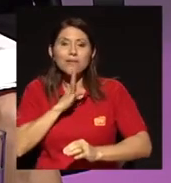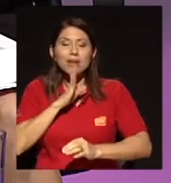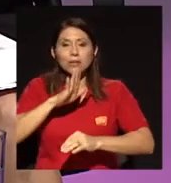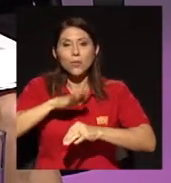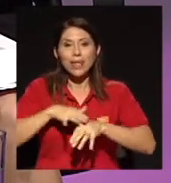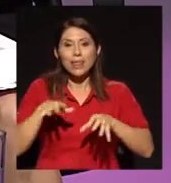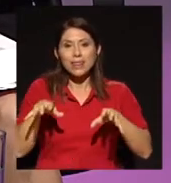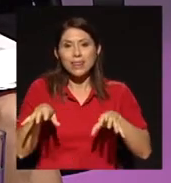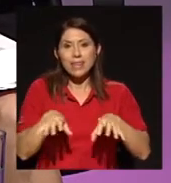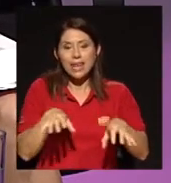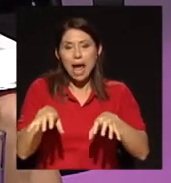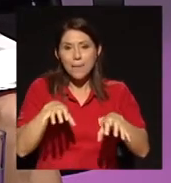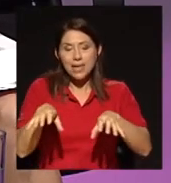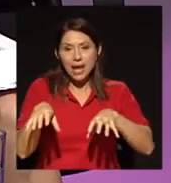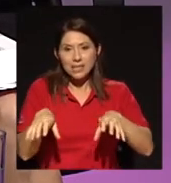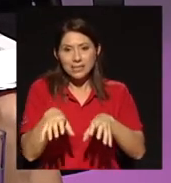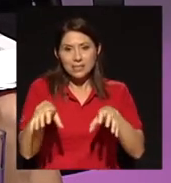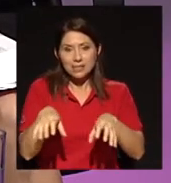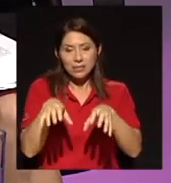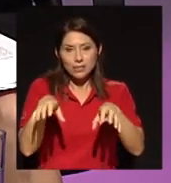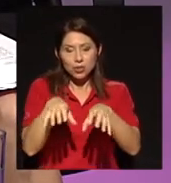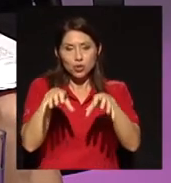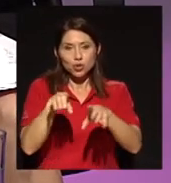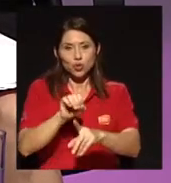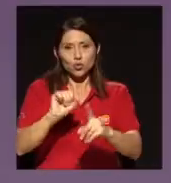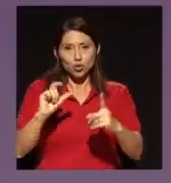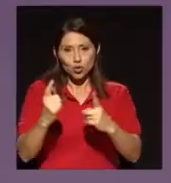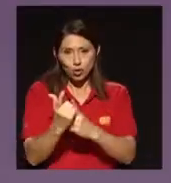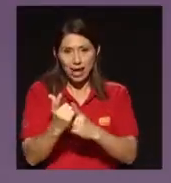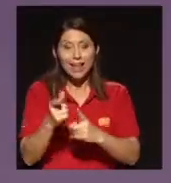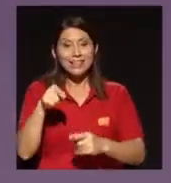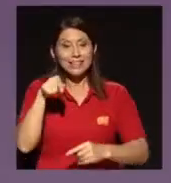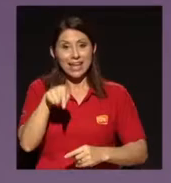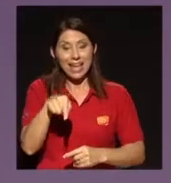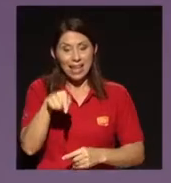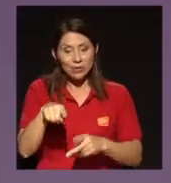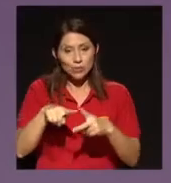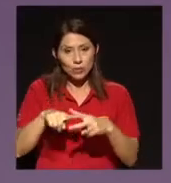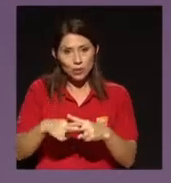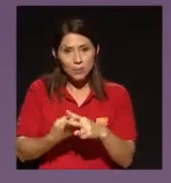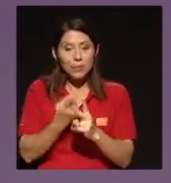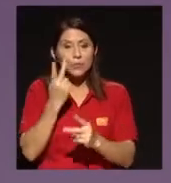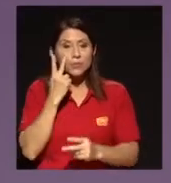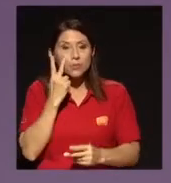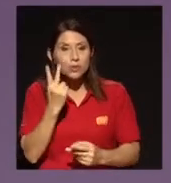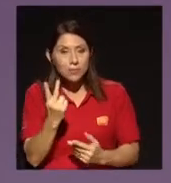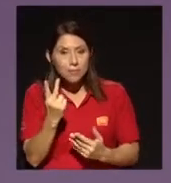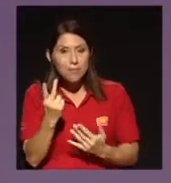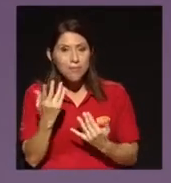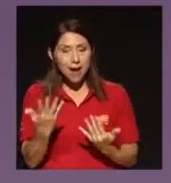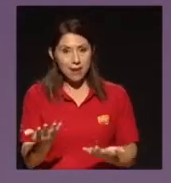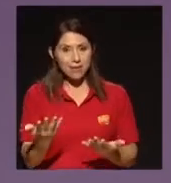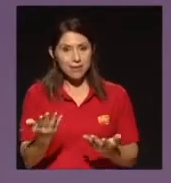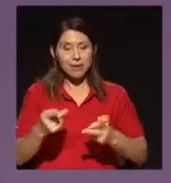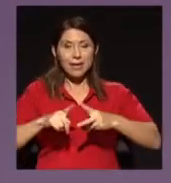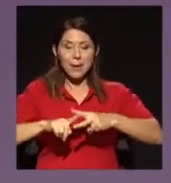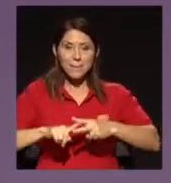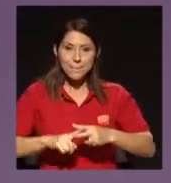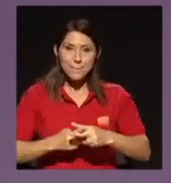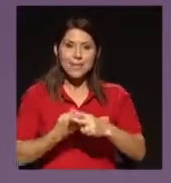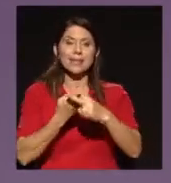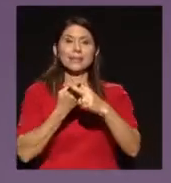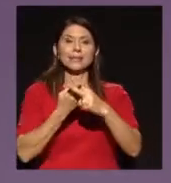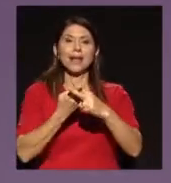dinámicas sociales, que es lo que empezamos a observar, que lo que empieza